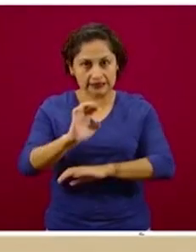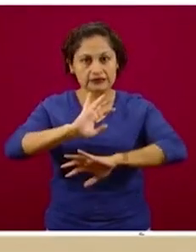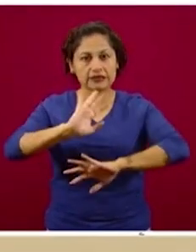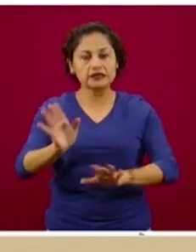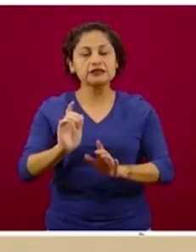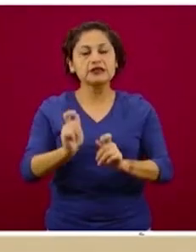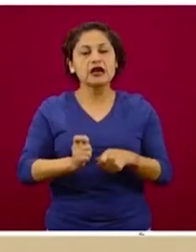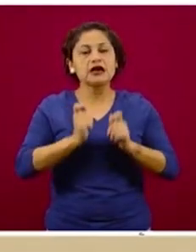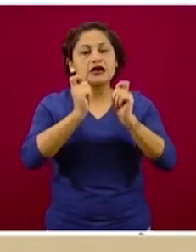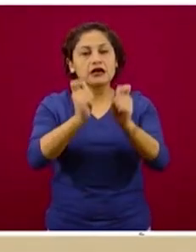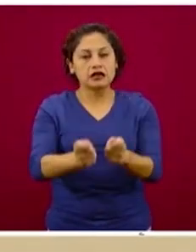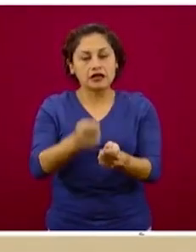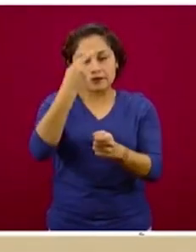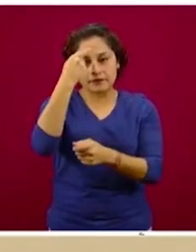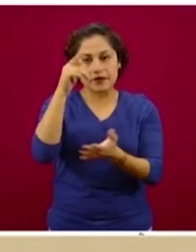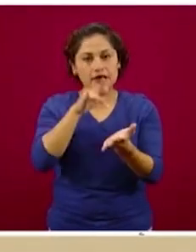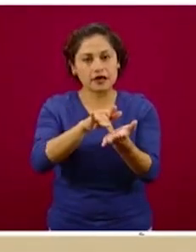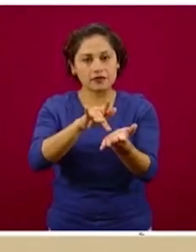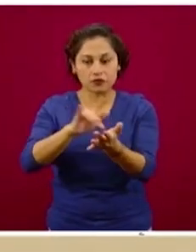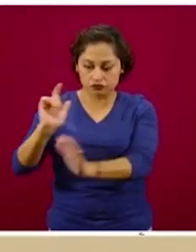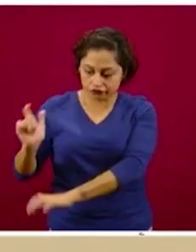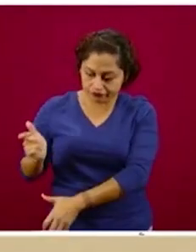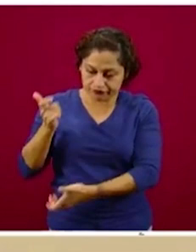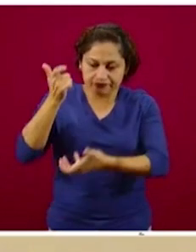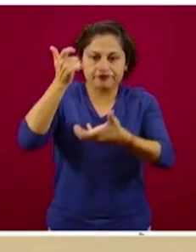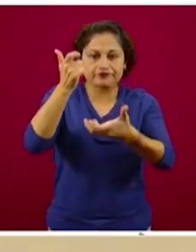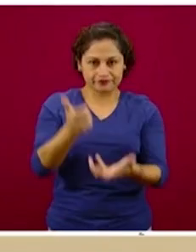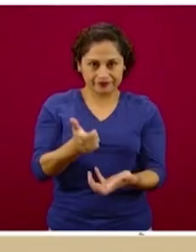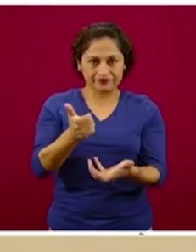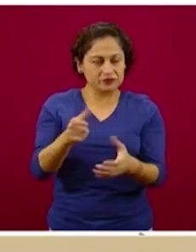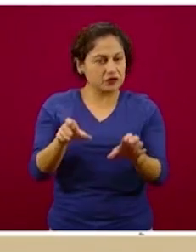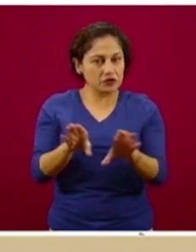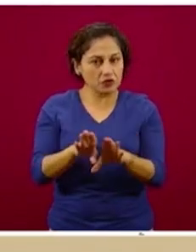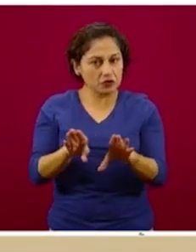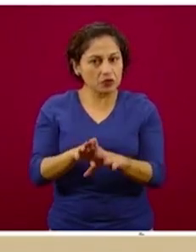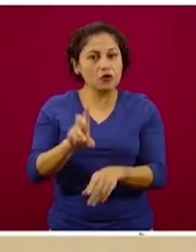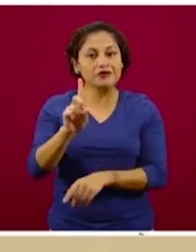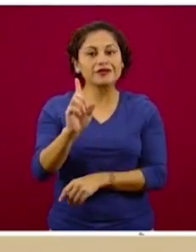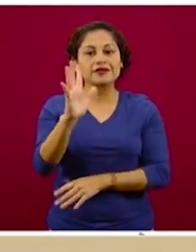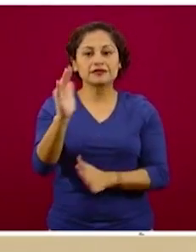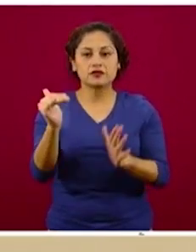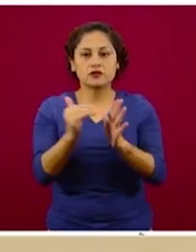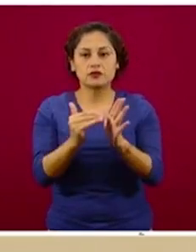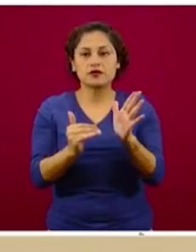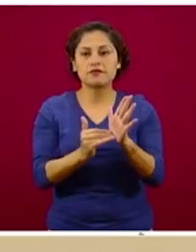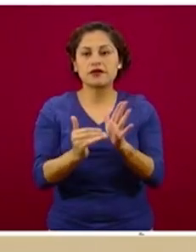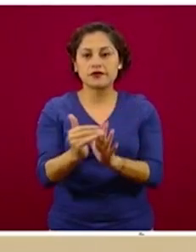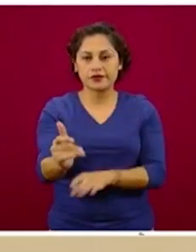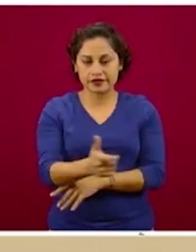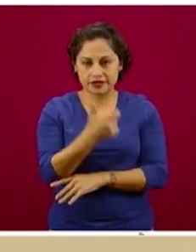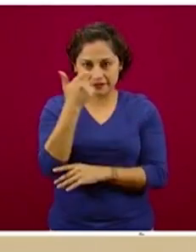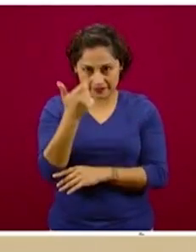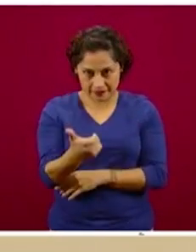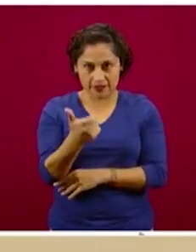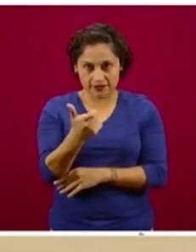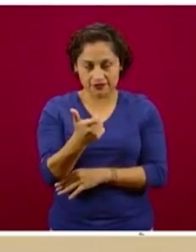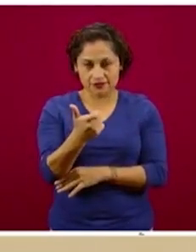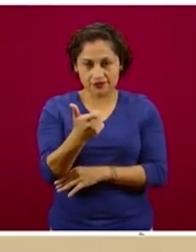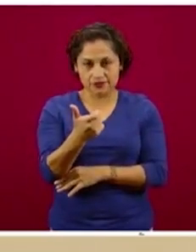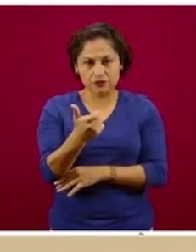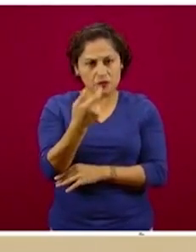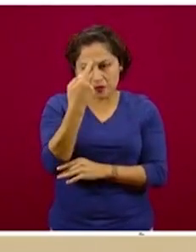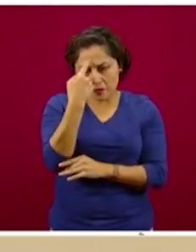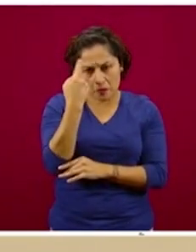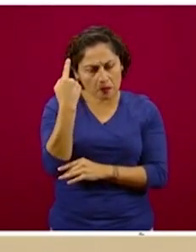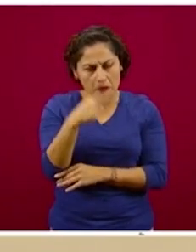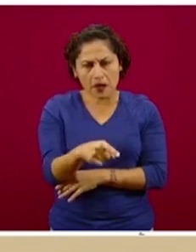económica un fondo de recursos muy importante que es de 35 mil millones de pesos, y esos 35 mil millones de pesos se